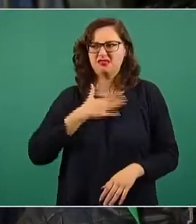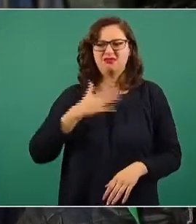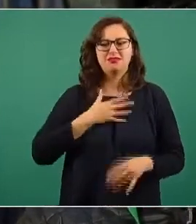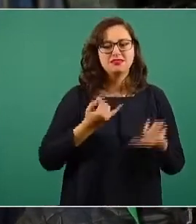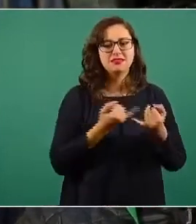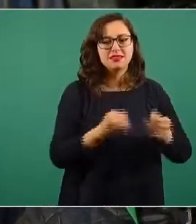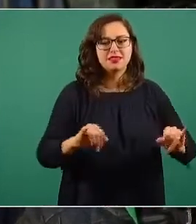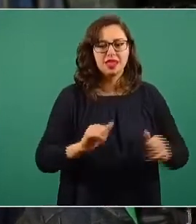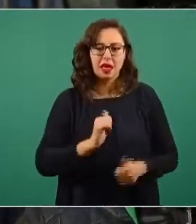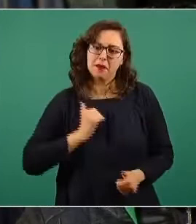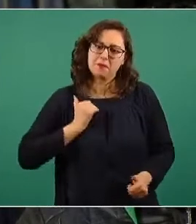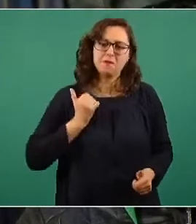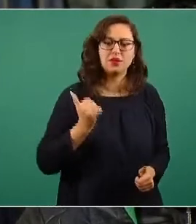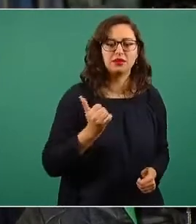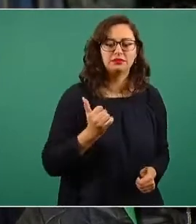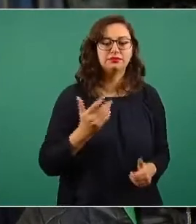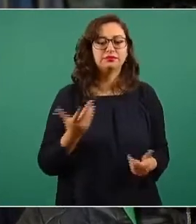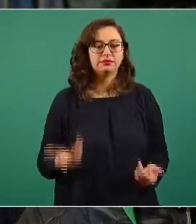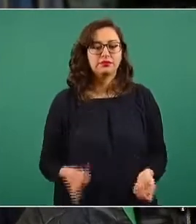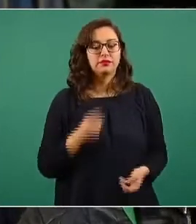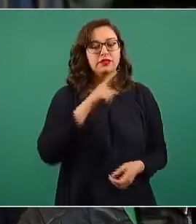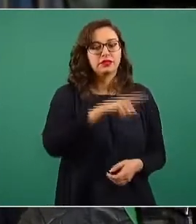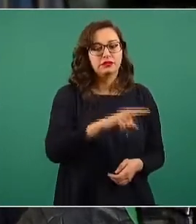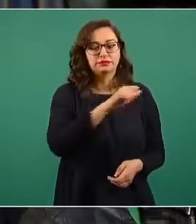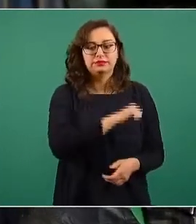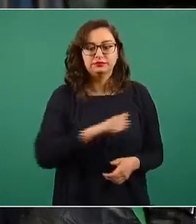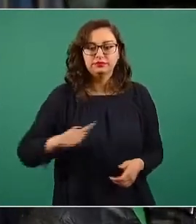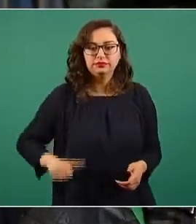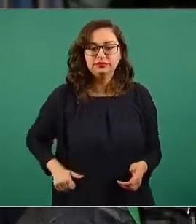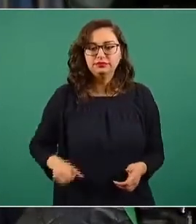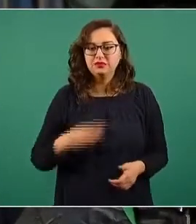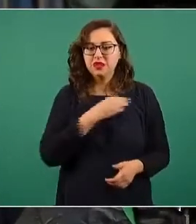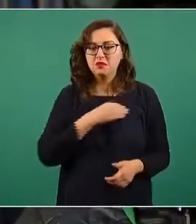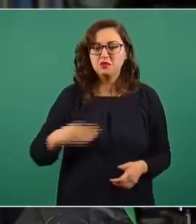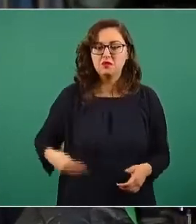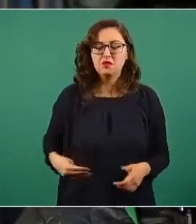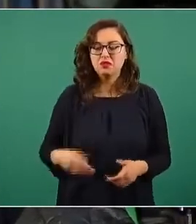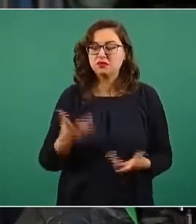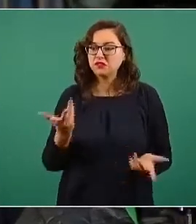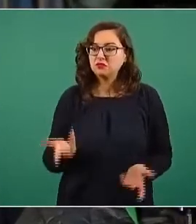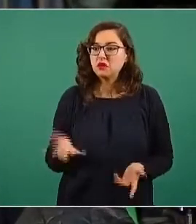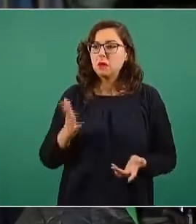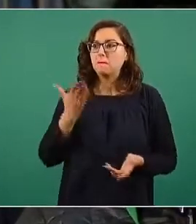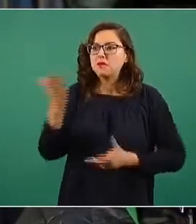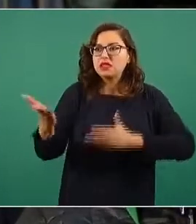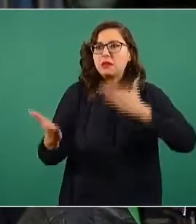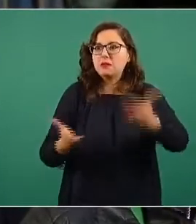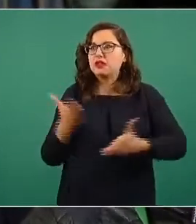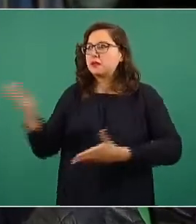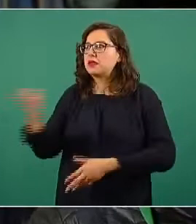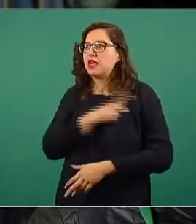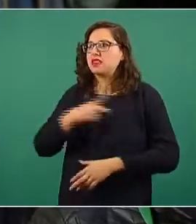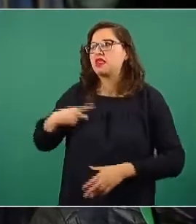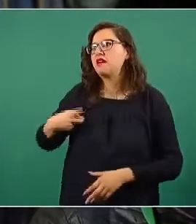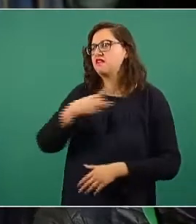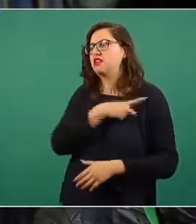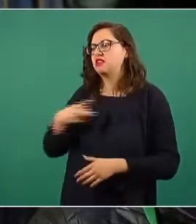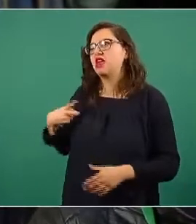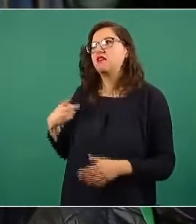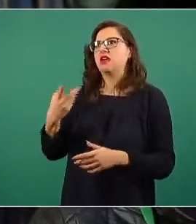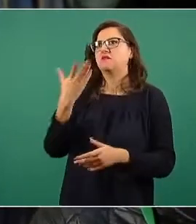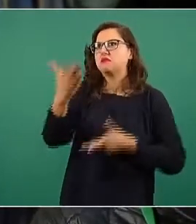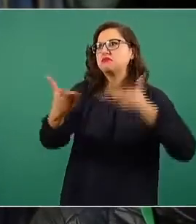este alcalde pretende irse a otro cargo y dejar el municipio completamente endeudado, y esta es una también de las quejas